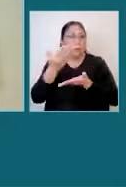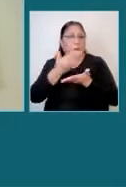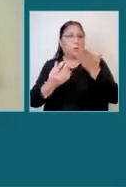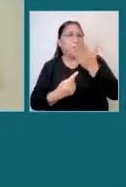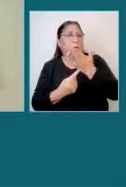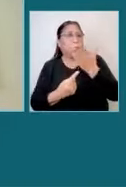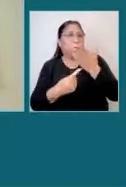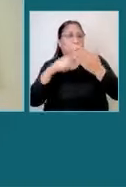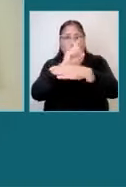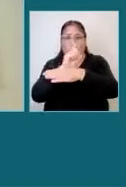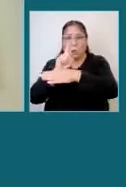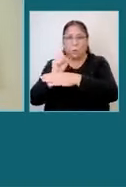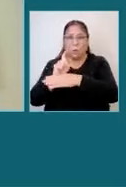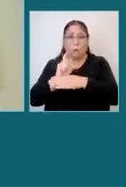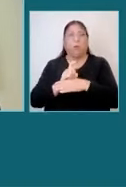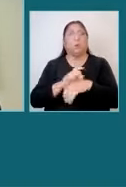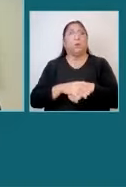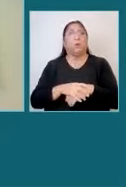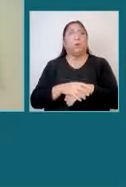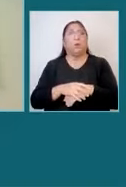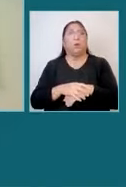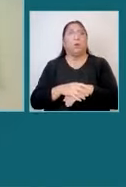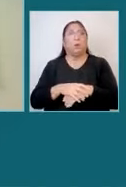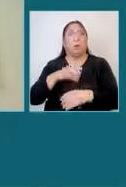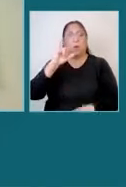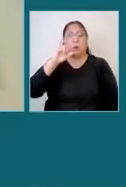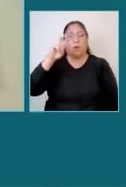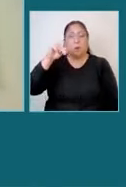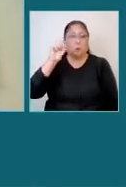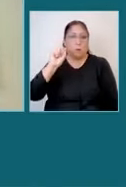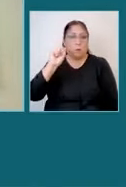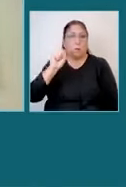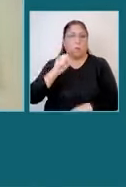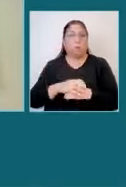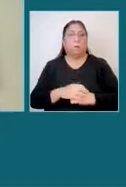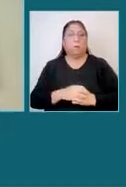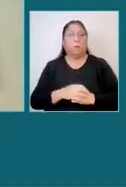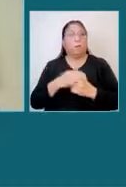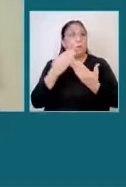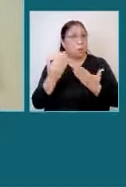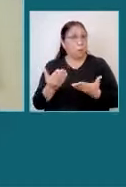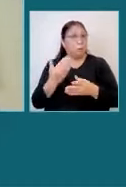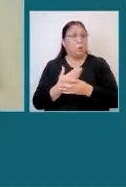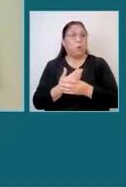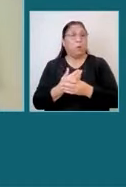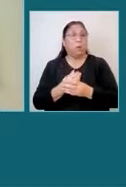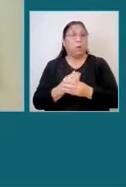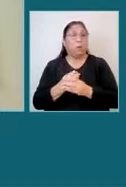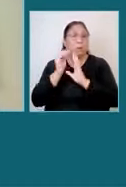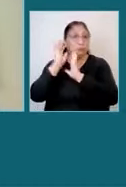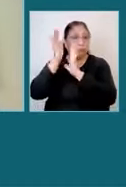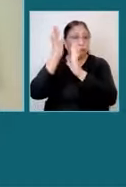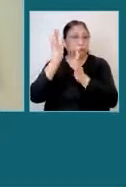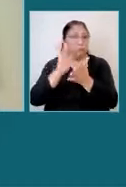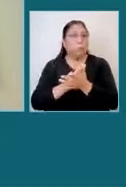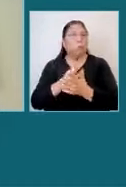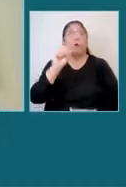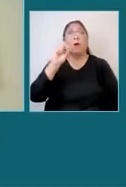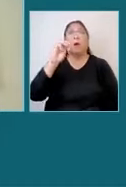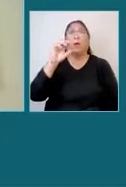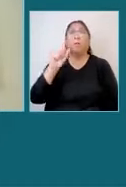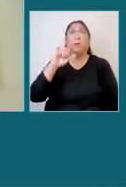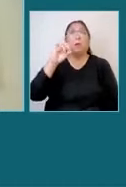y Capacitación del INS, y también contará con la participación de Aimi